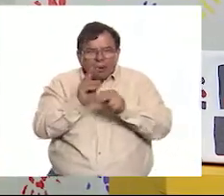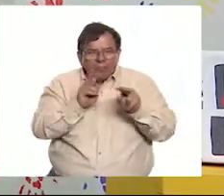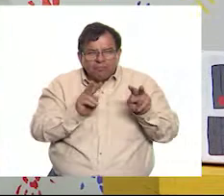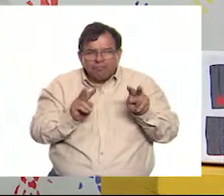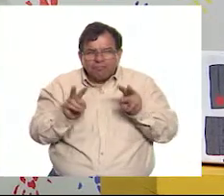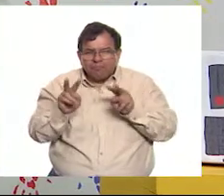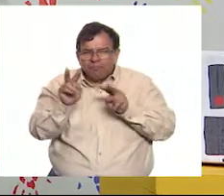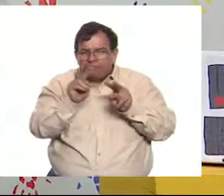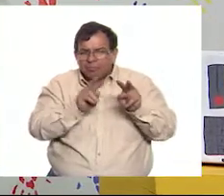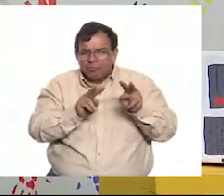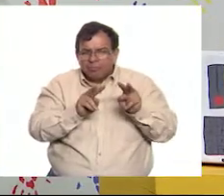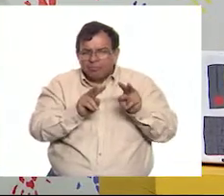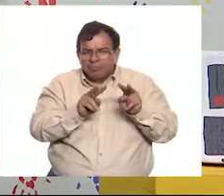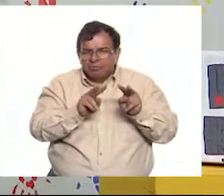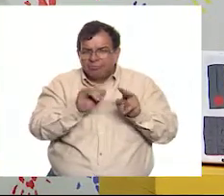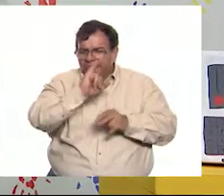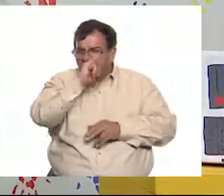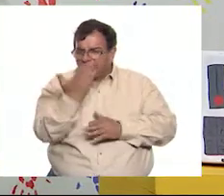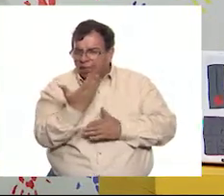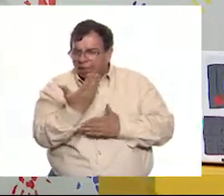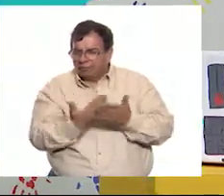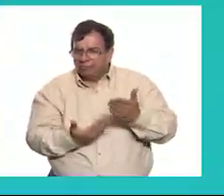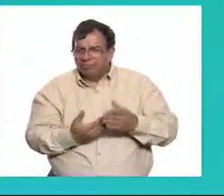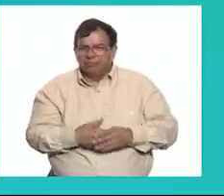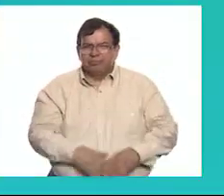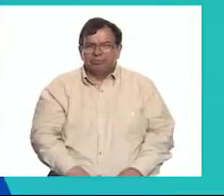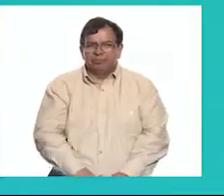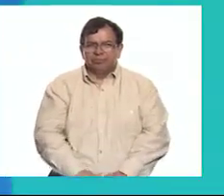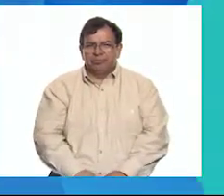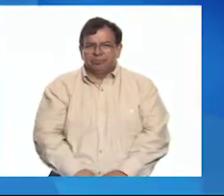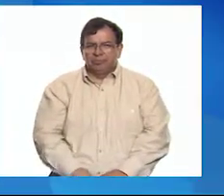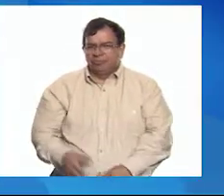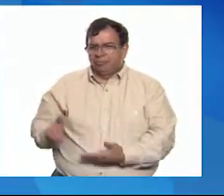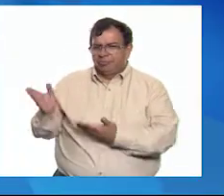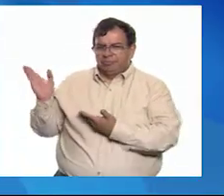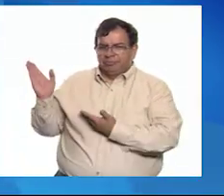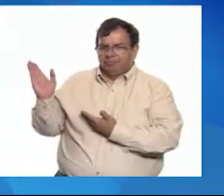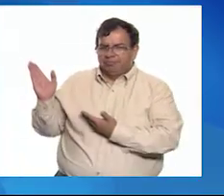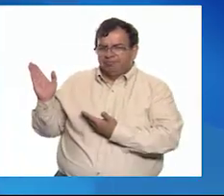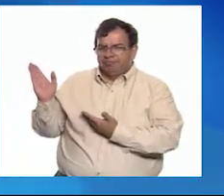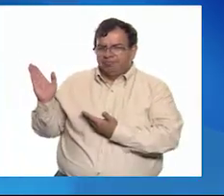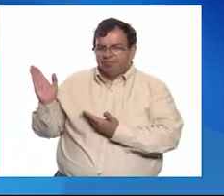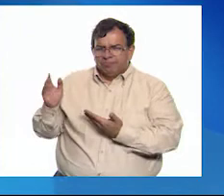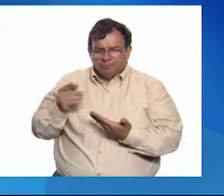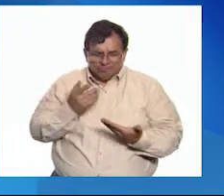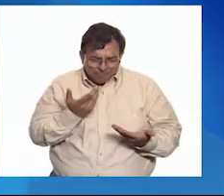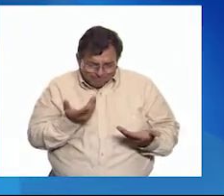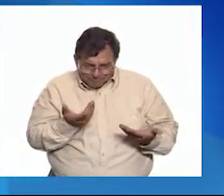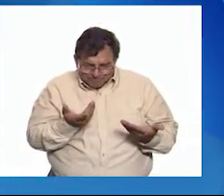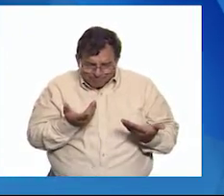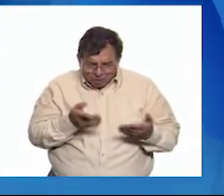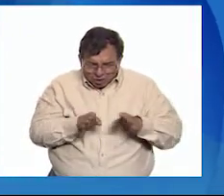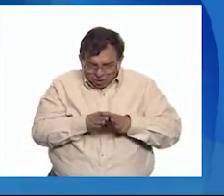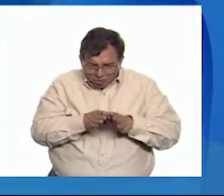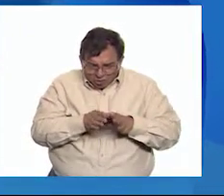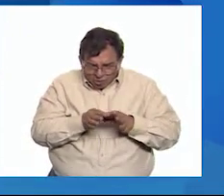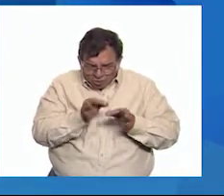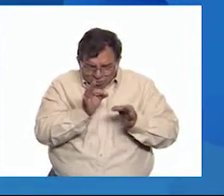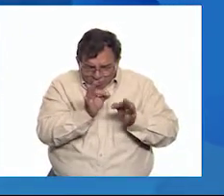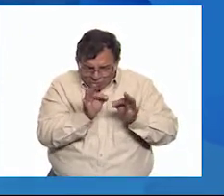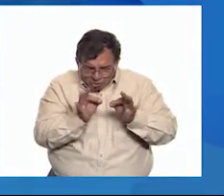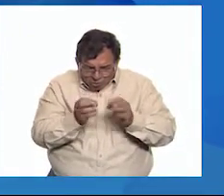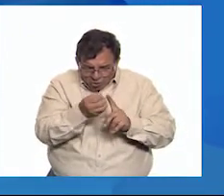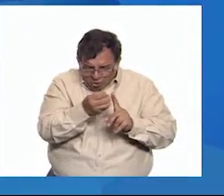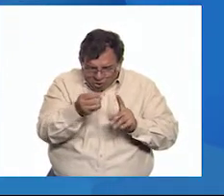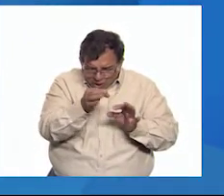a ver la siguiente imagen. A ver, vamos a ver... Ay, ahí lo que se ve son muchos puntos ordenados